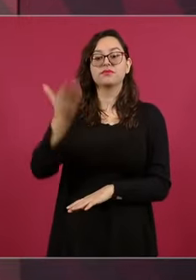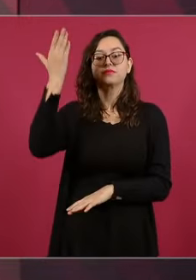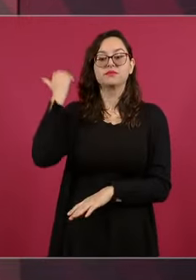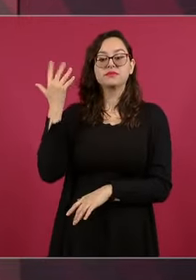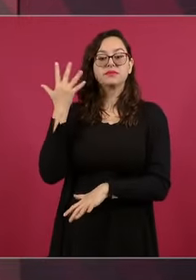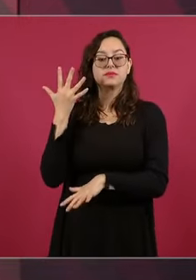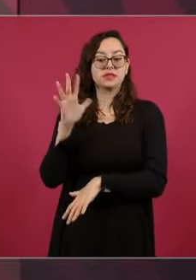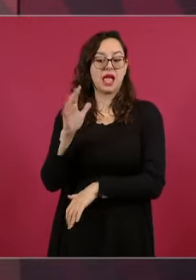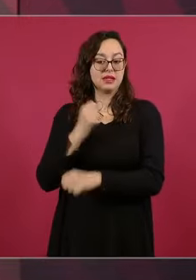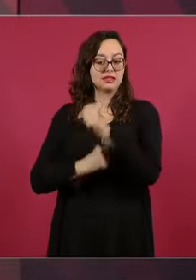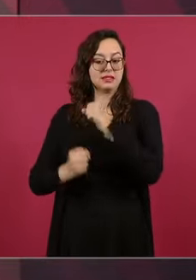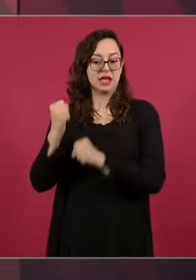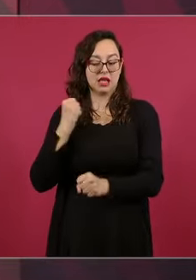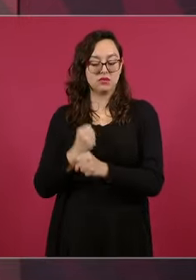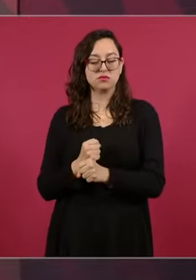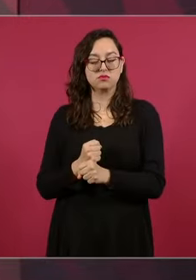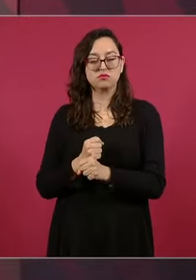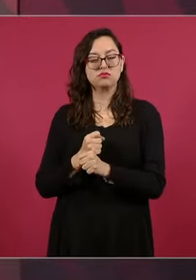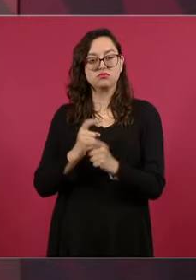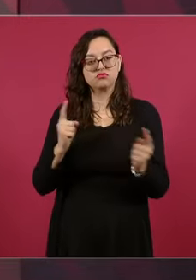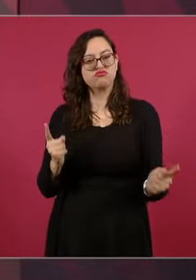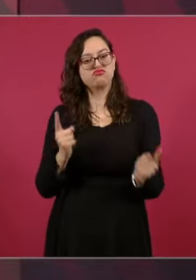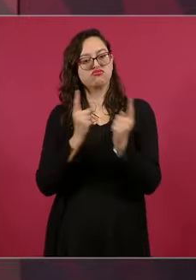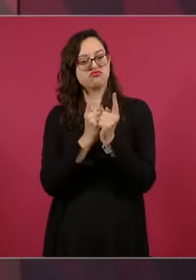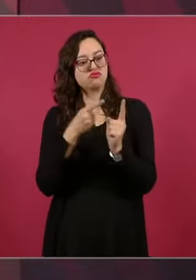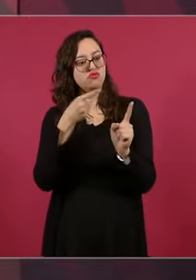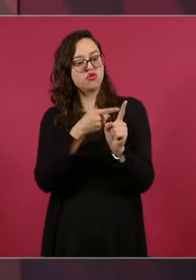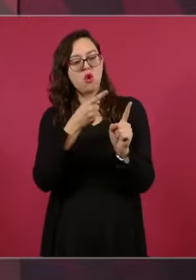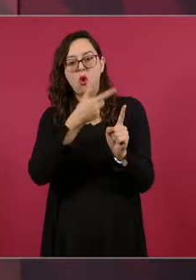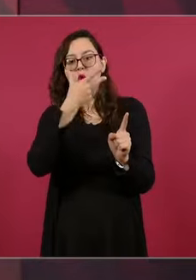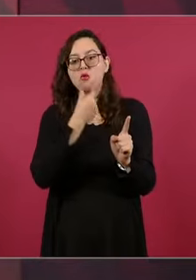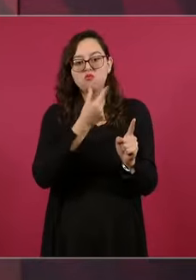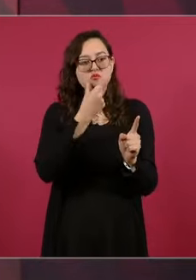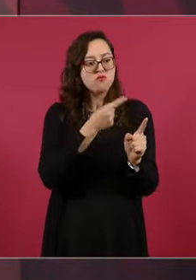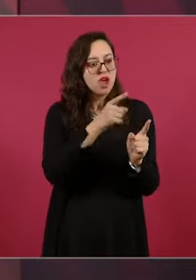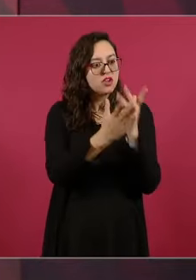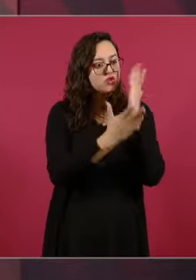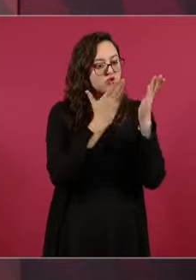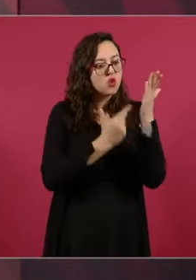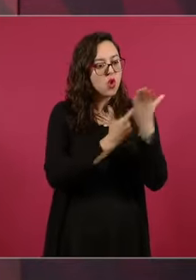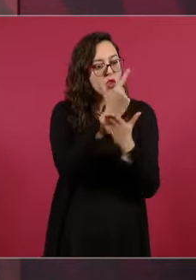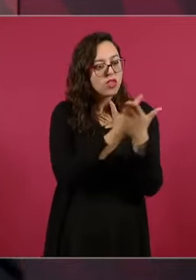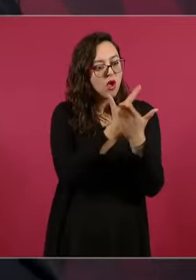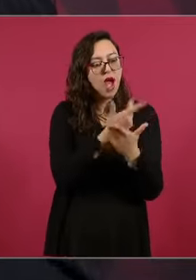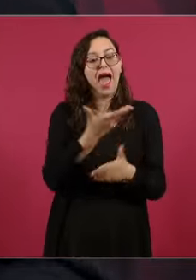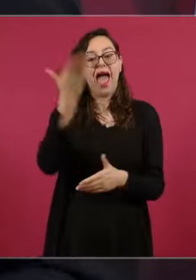a un contador que jugó conmigo en la preparatoria de béisbol.